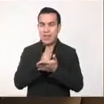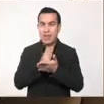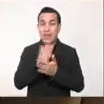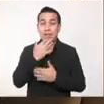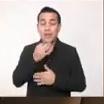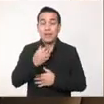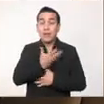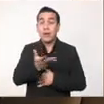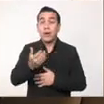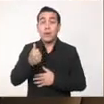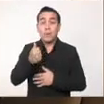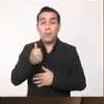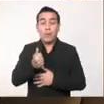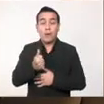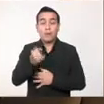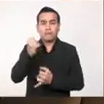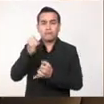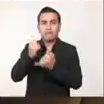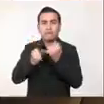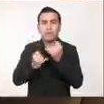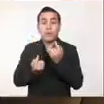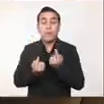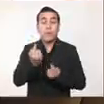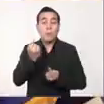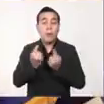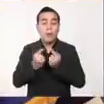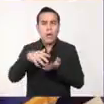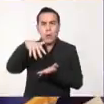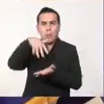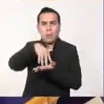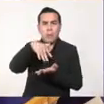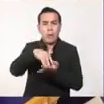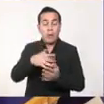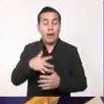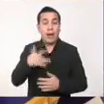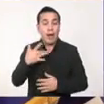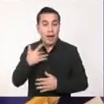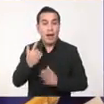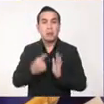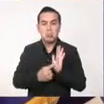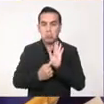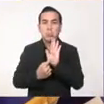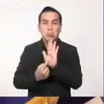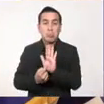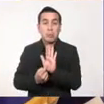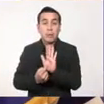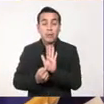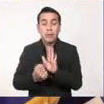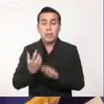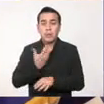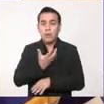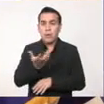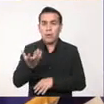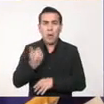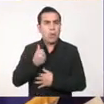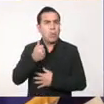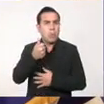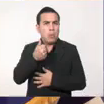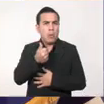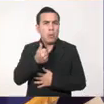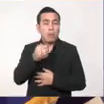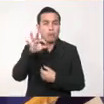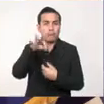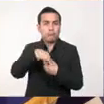muy bueno. Al final la población se sintió representada, nadie contestó los resultados, nadie dijo